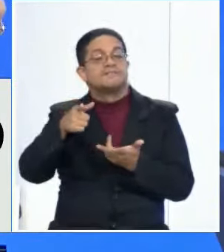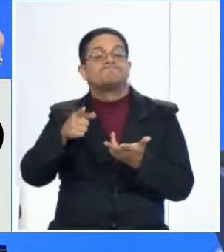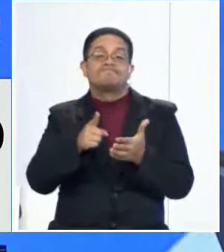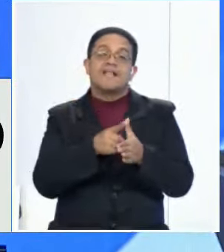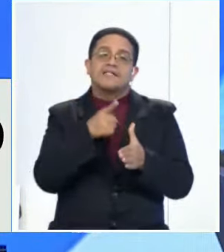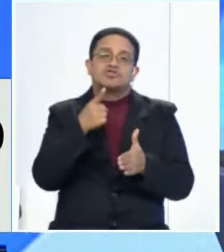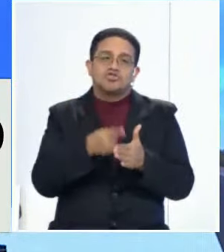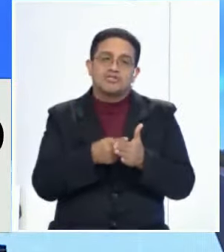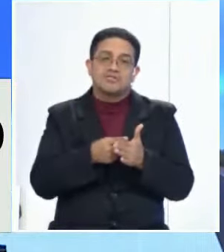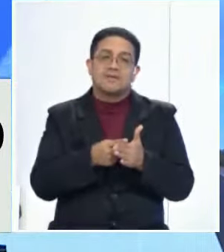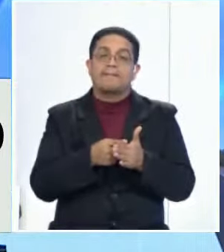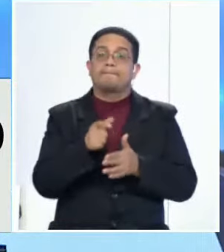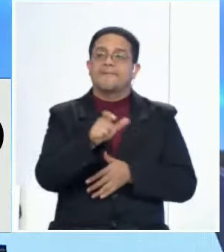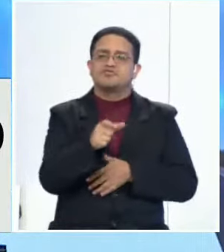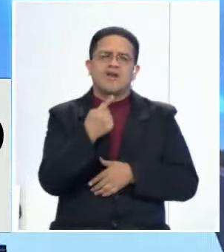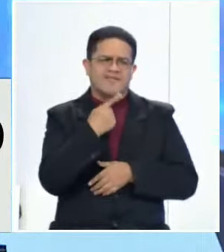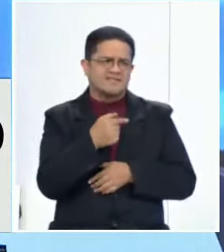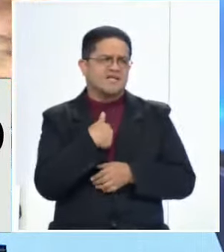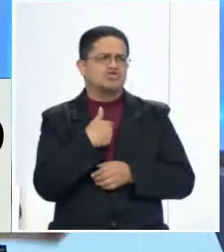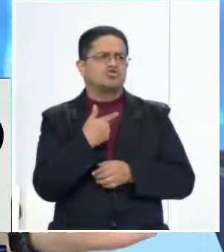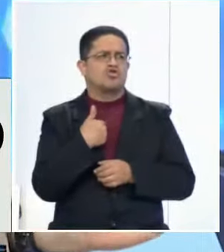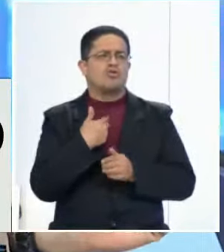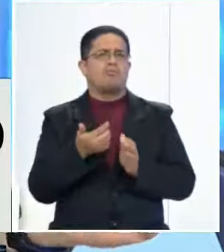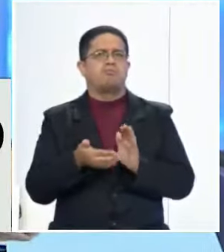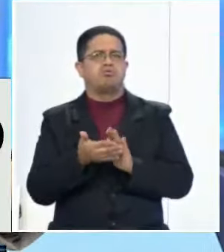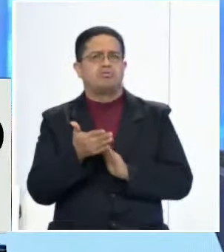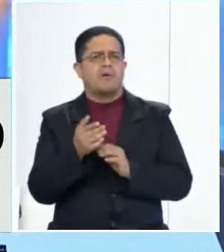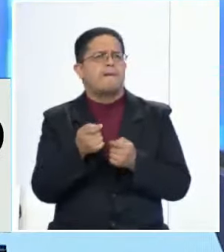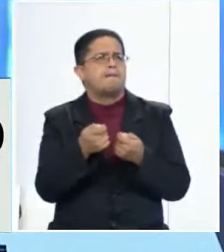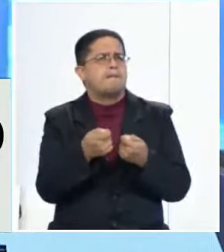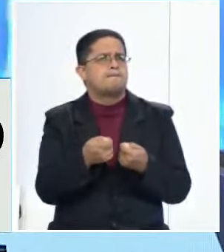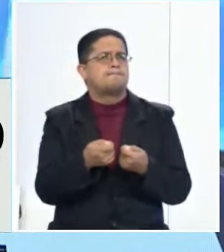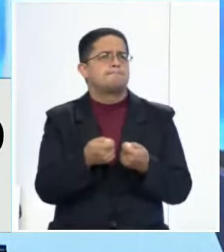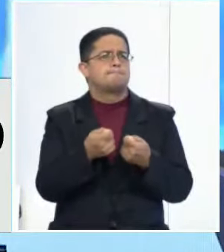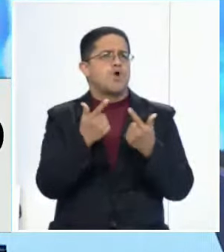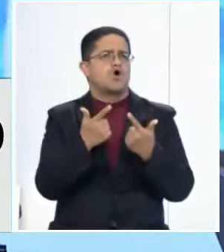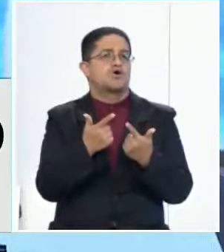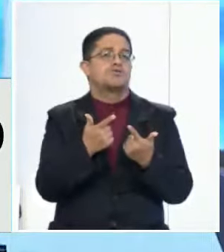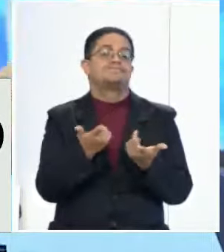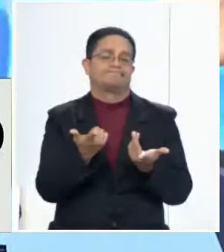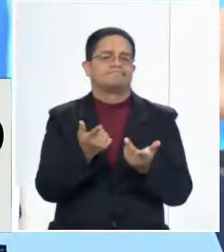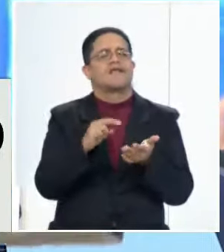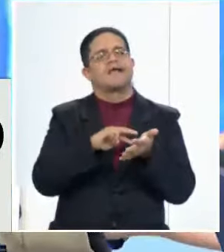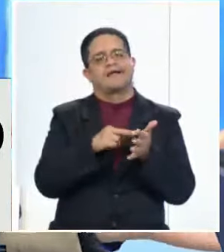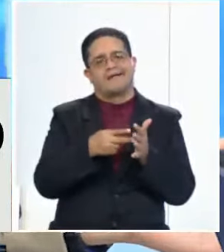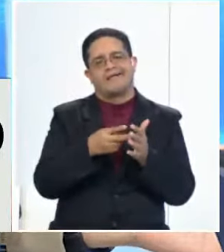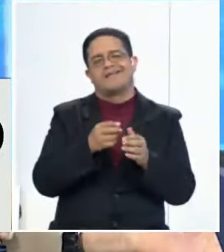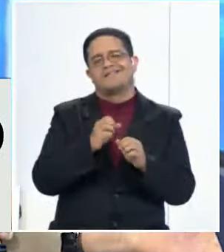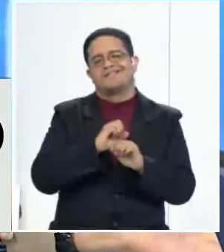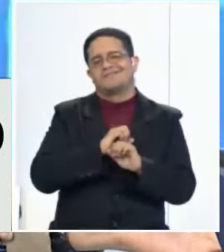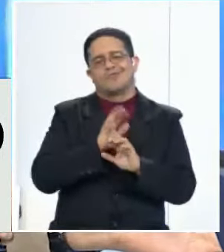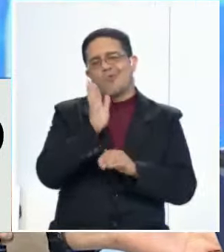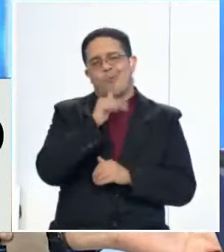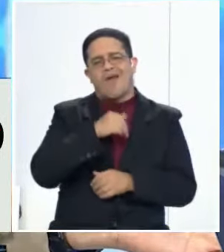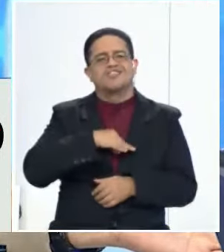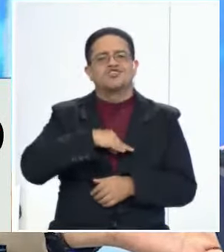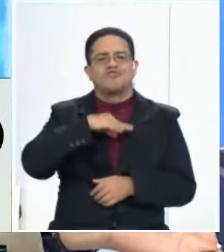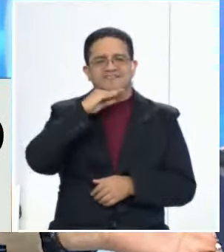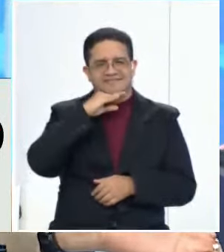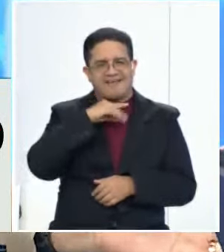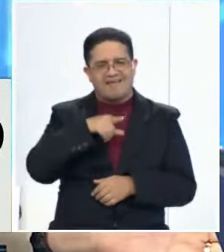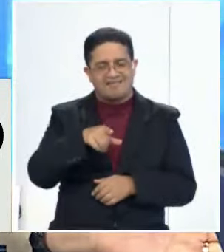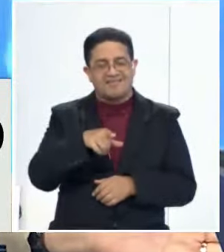es aquella persona que te dice, doctora, yo orino a cada rato, pero orino poco. Claro, no tienes suficiente cantidad porque hace media hora vaciaste tu vejiga.